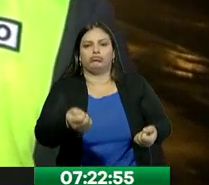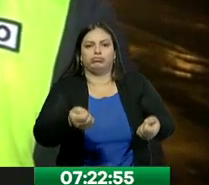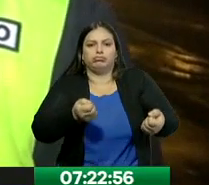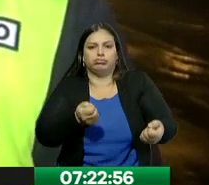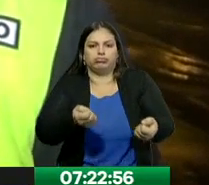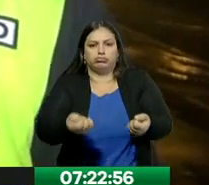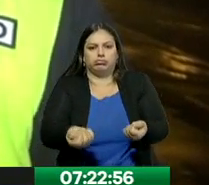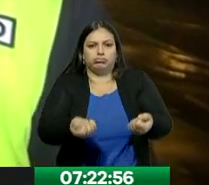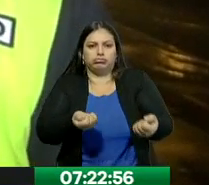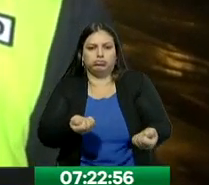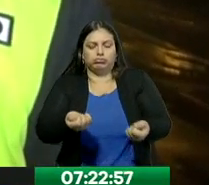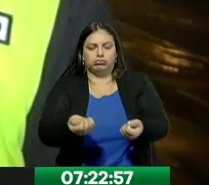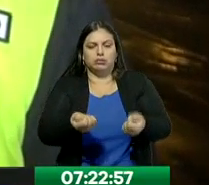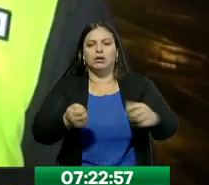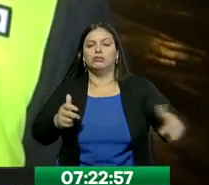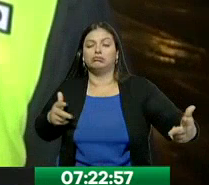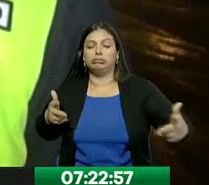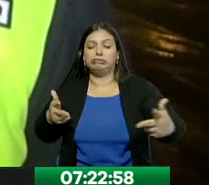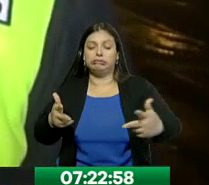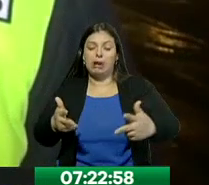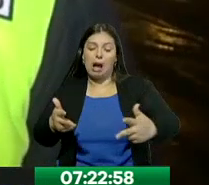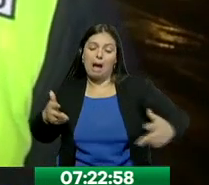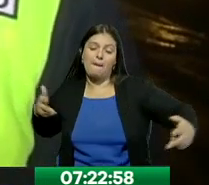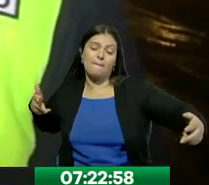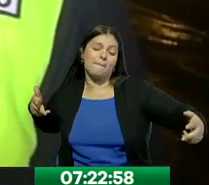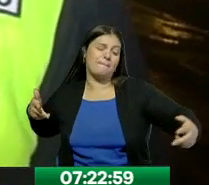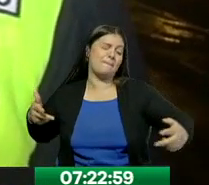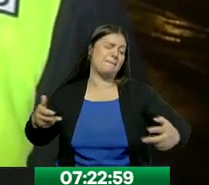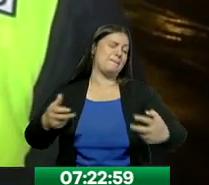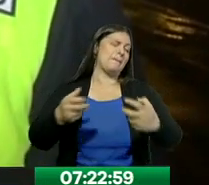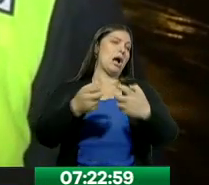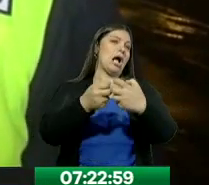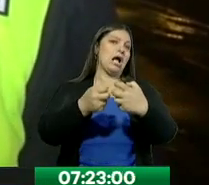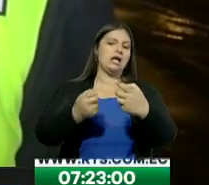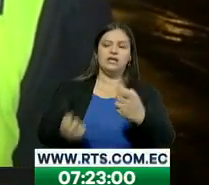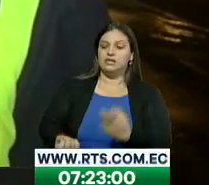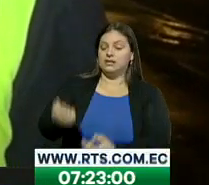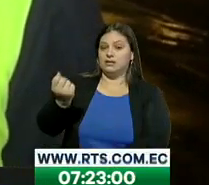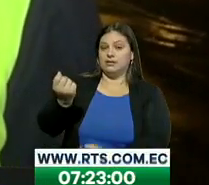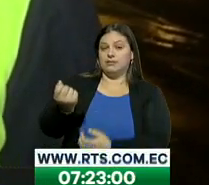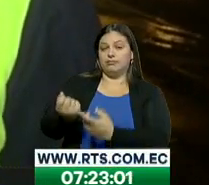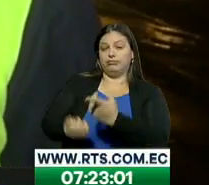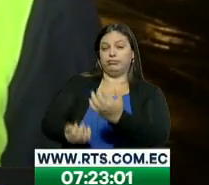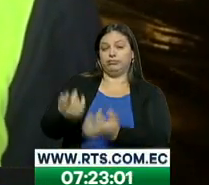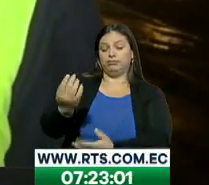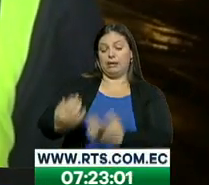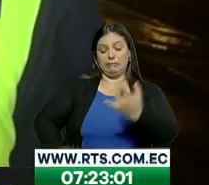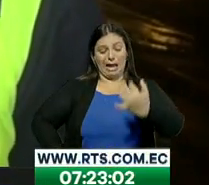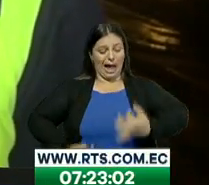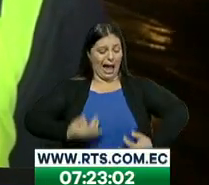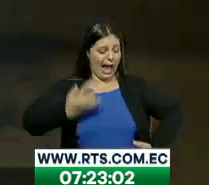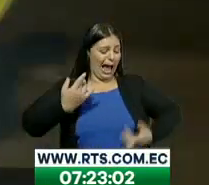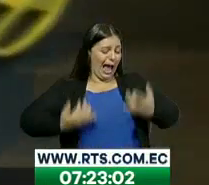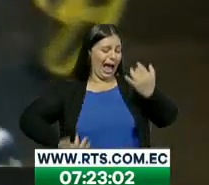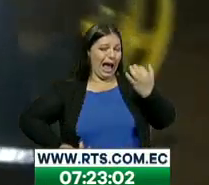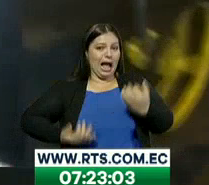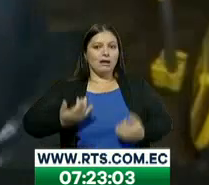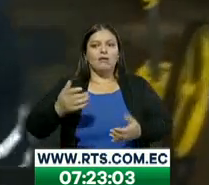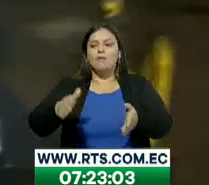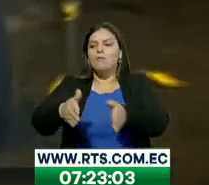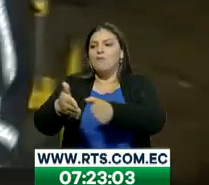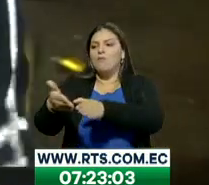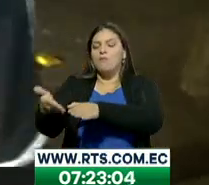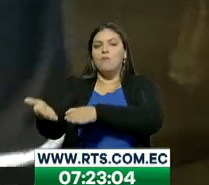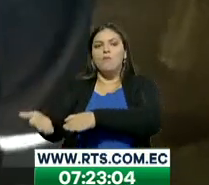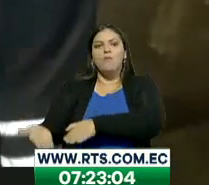los moradores indican que el vehículo liviano se encontraba saliendo de una vía transversal,